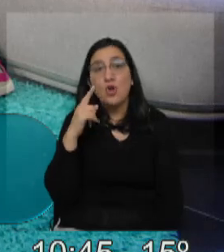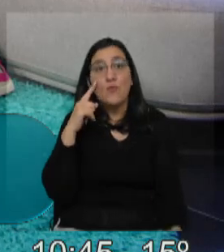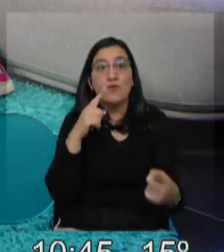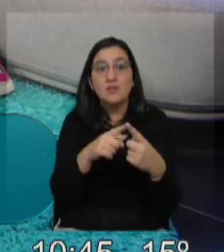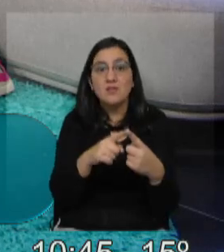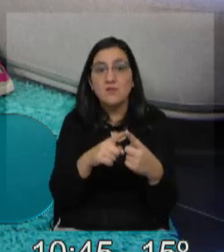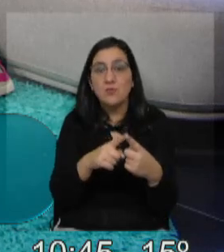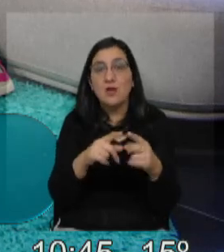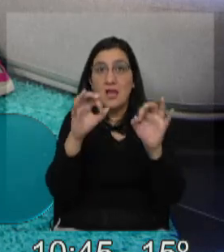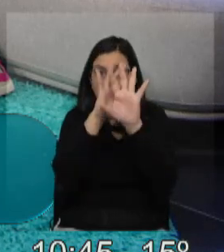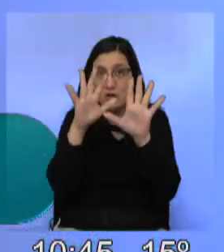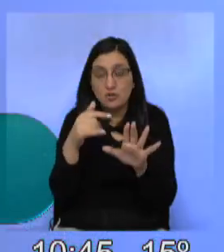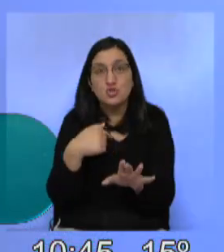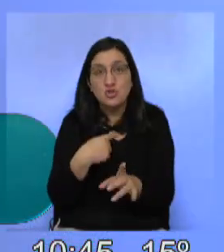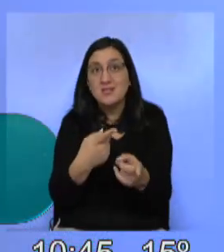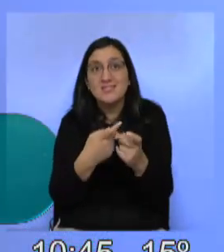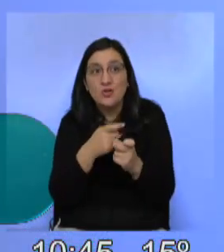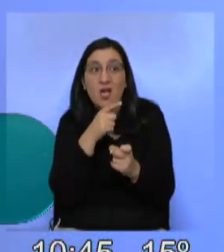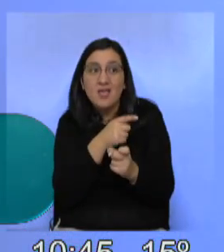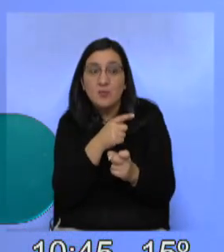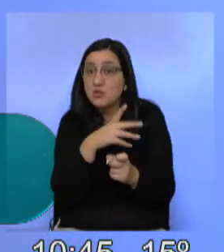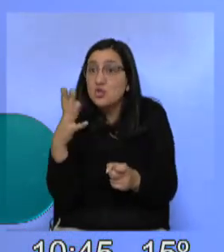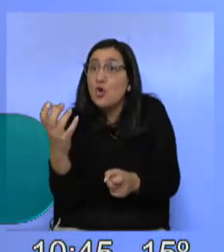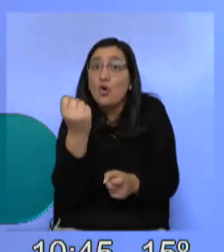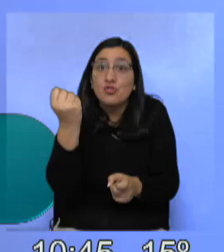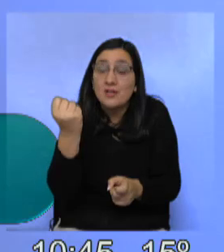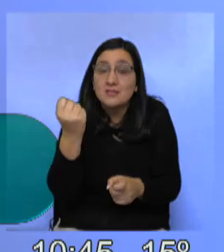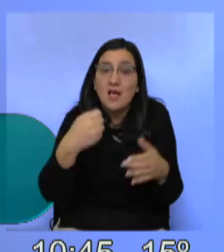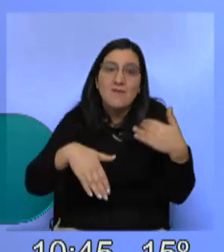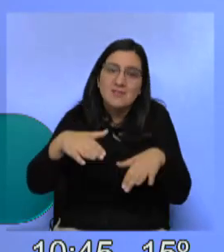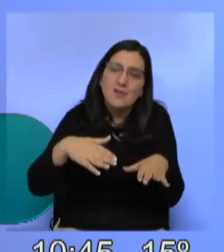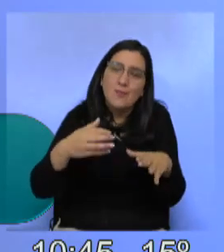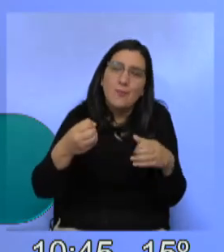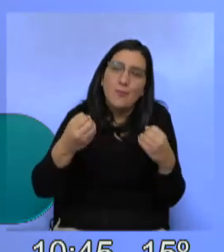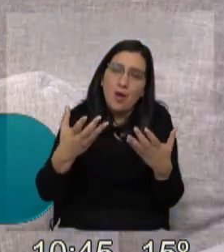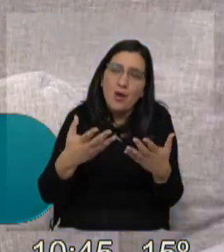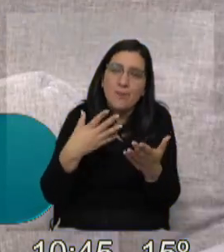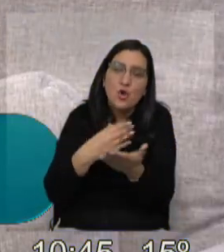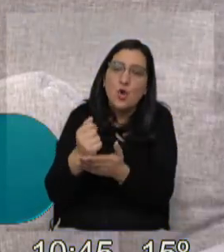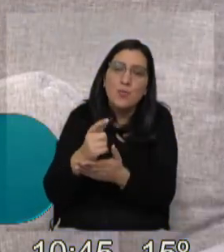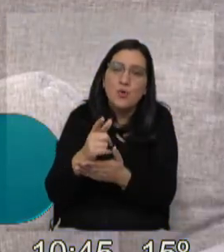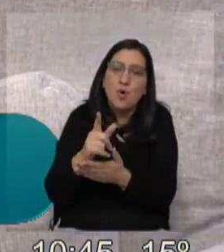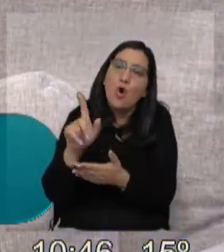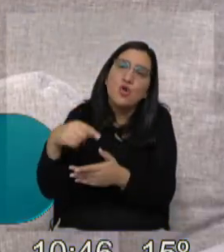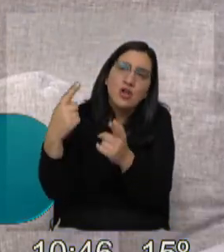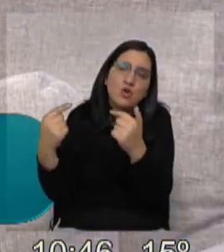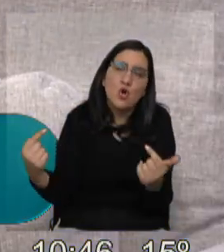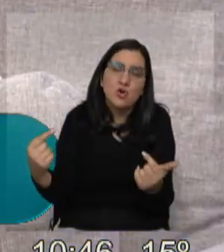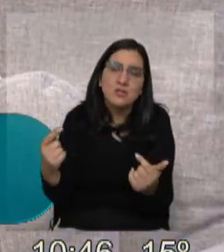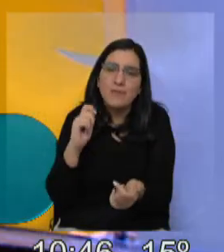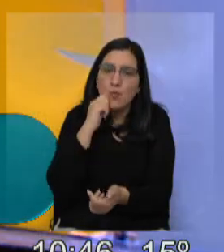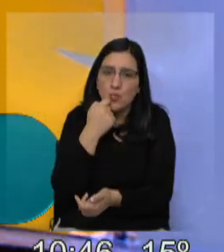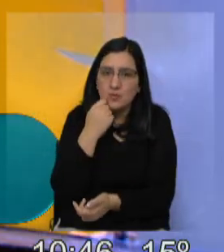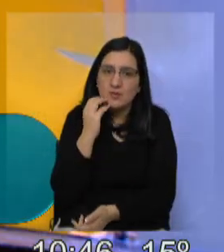objetivo, claro, yo tengo que comprarme esto. Pero si no encontrás después, a veces decís, pero no, me compro no un consuelo, claro, no, eso está mal.